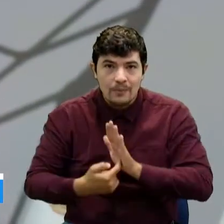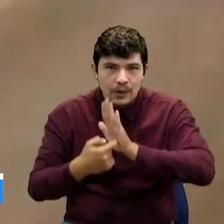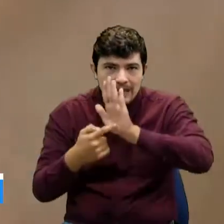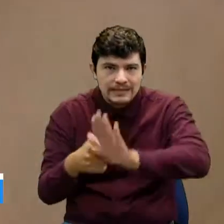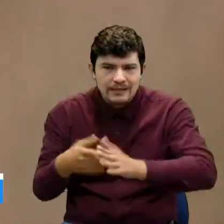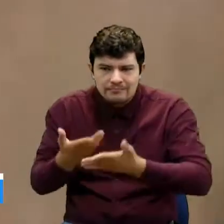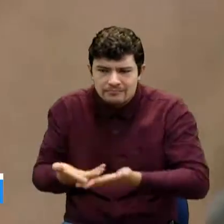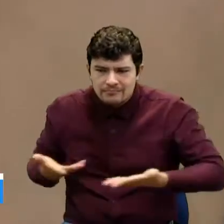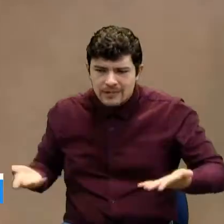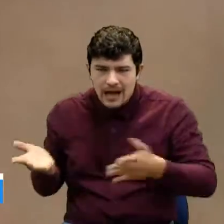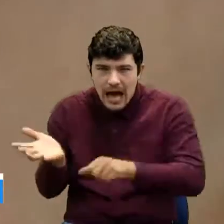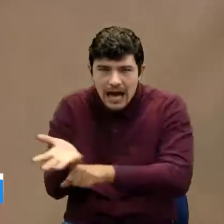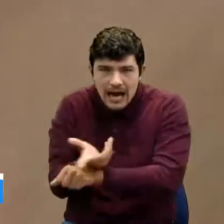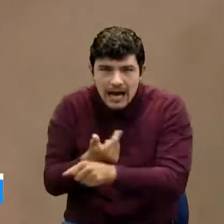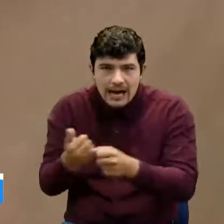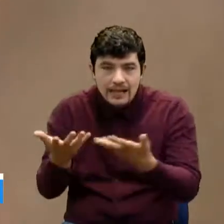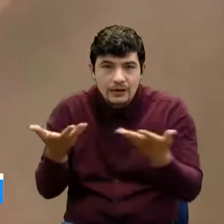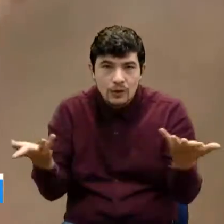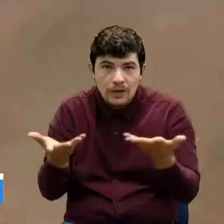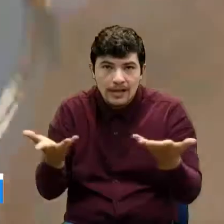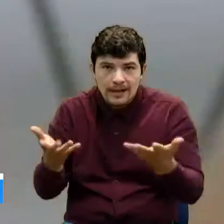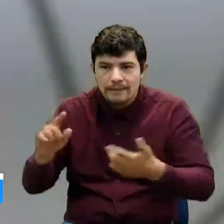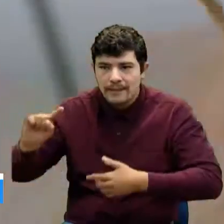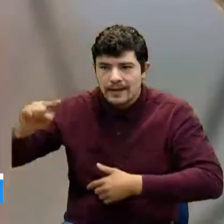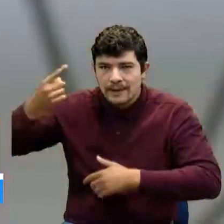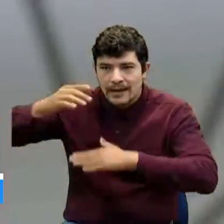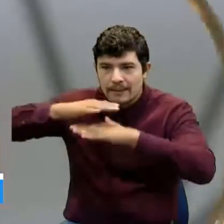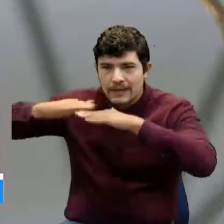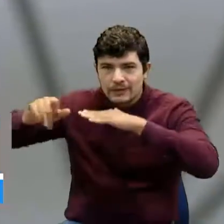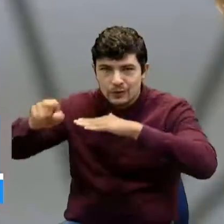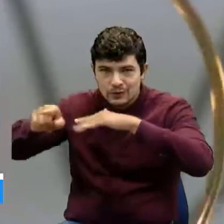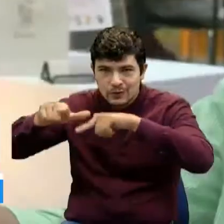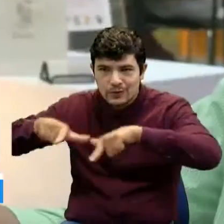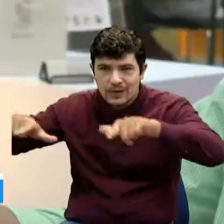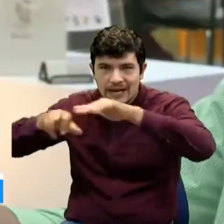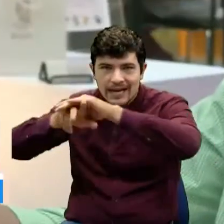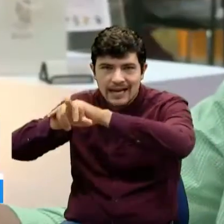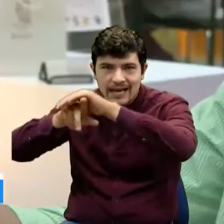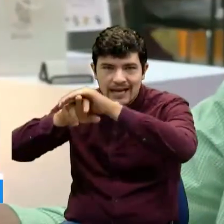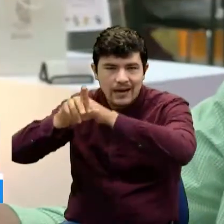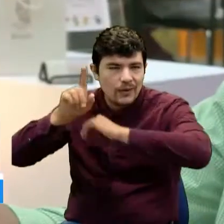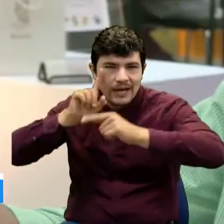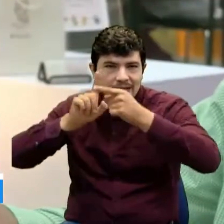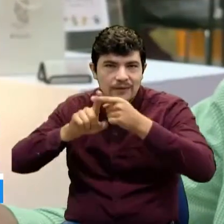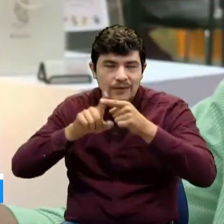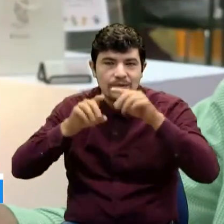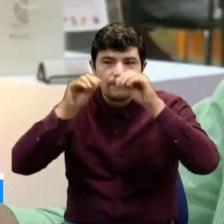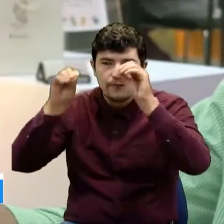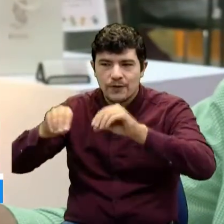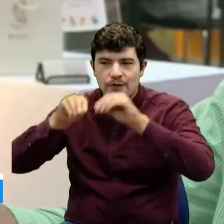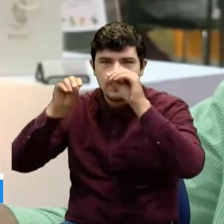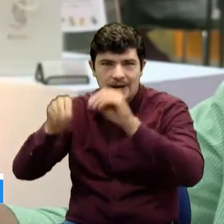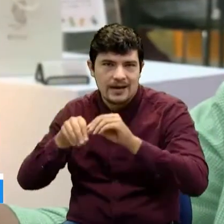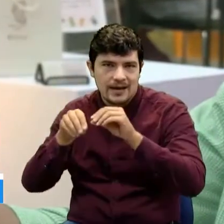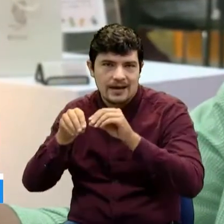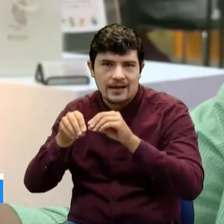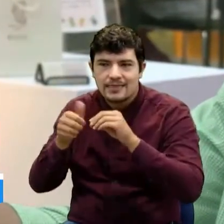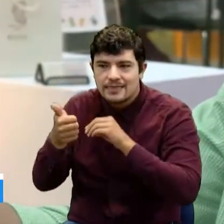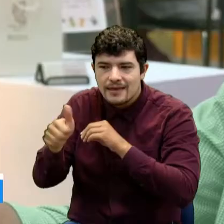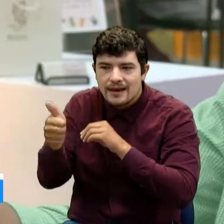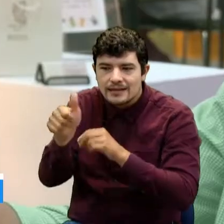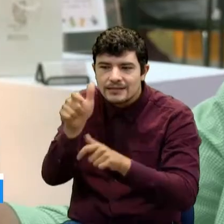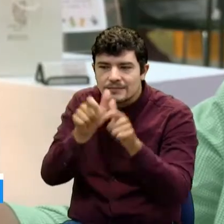sostenibles en el primer piso del centro comercial. Cuyo objetivo es formar a 10 emprendedores de la ciudad de Bucaramanga y su